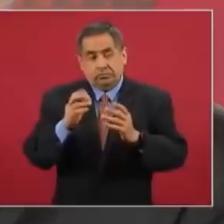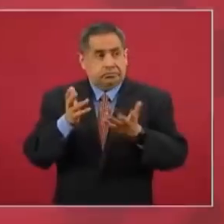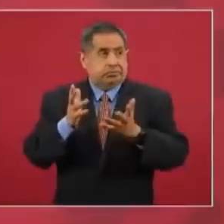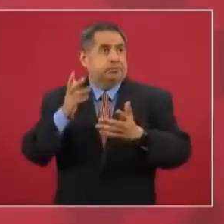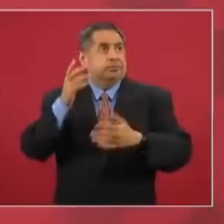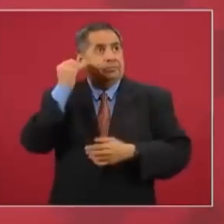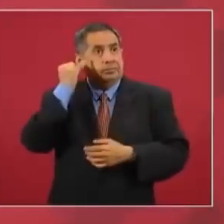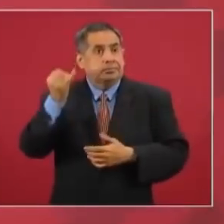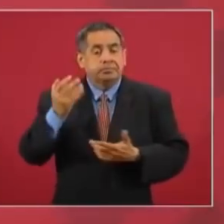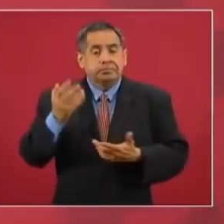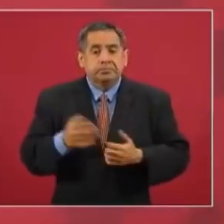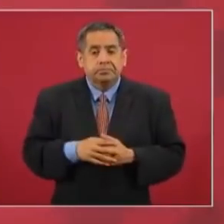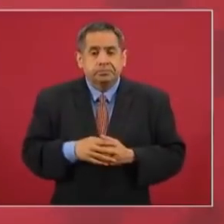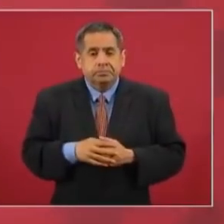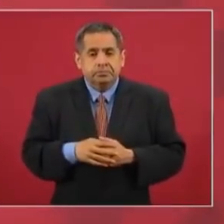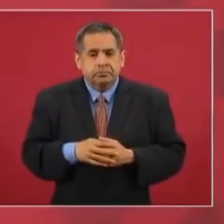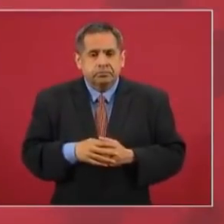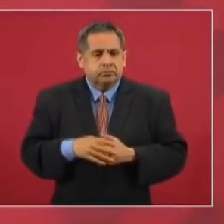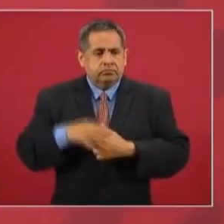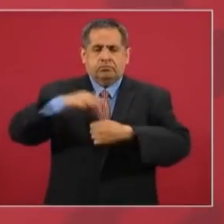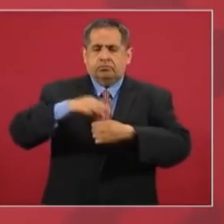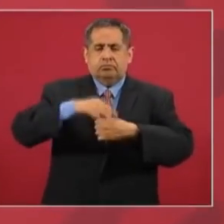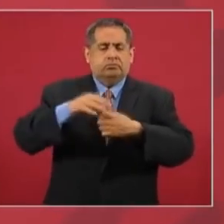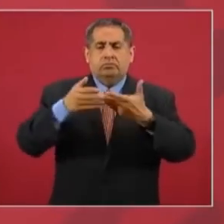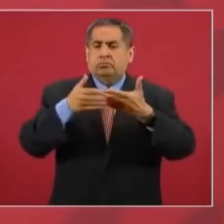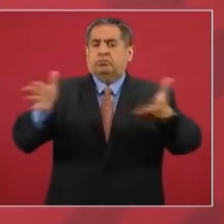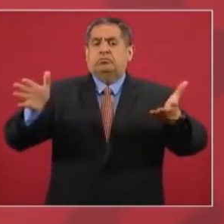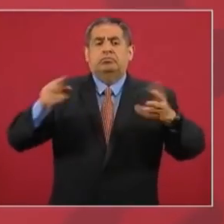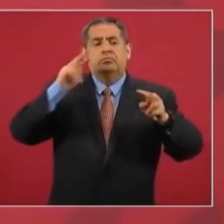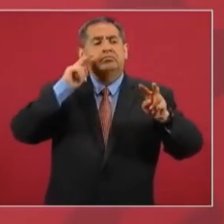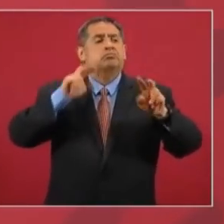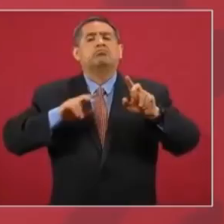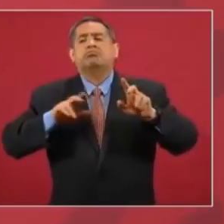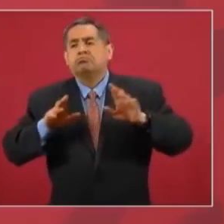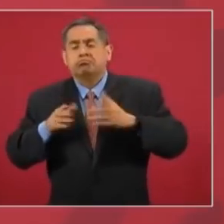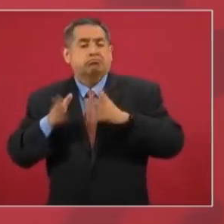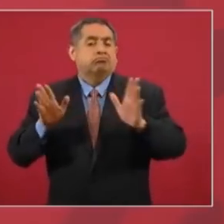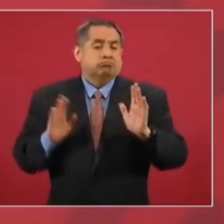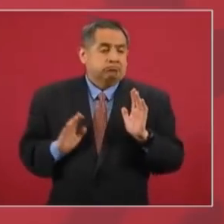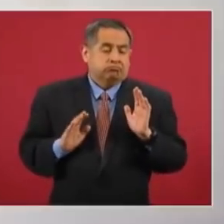o la elección abierta, pero